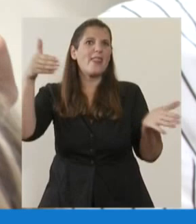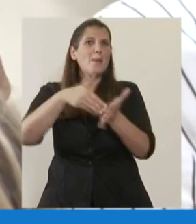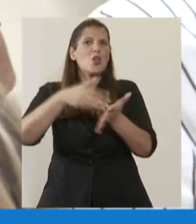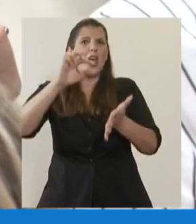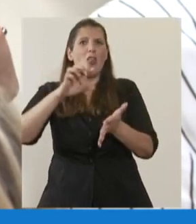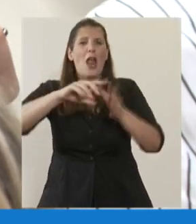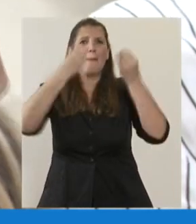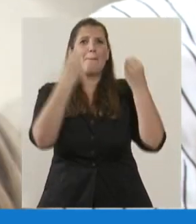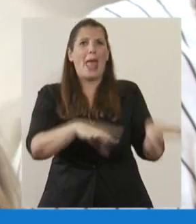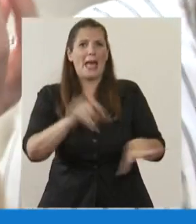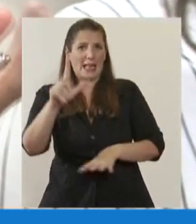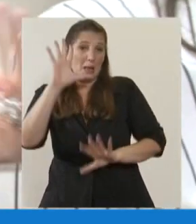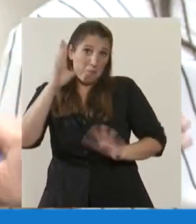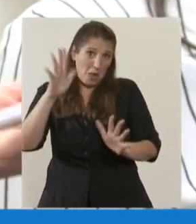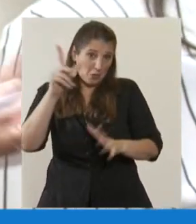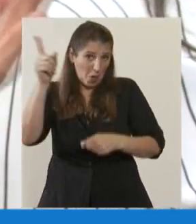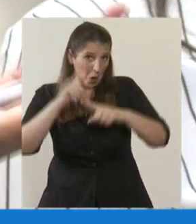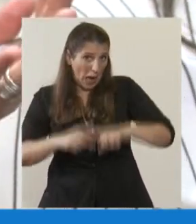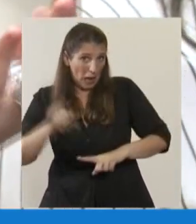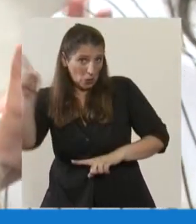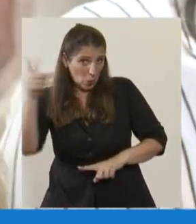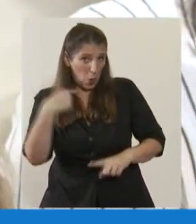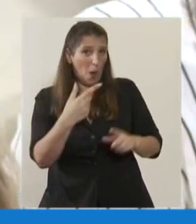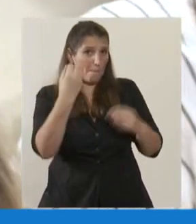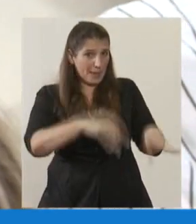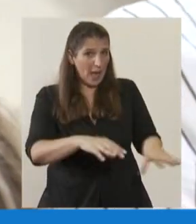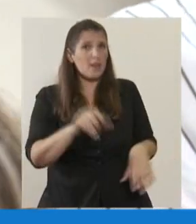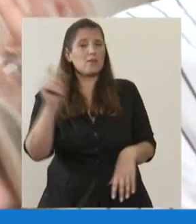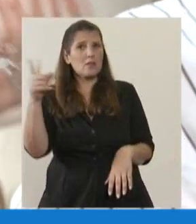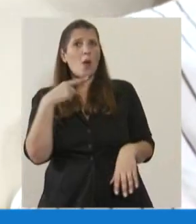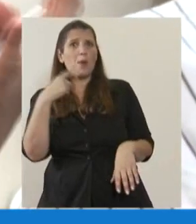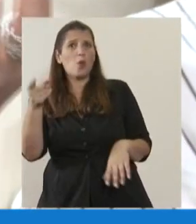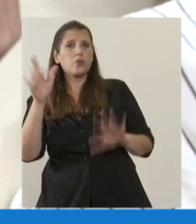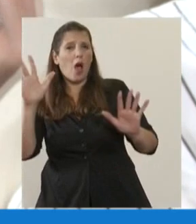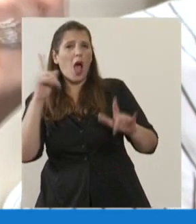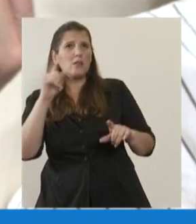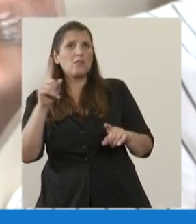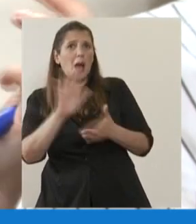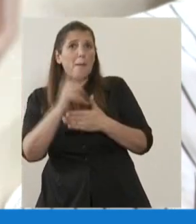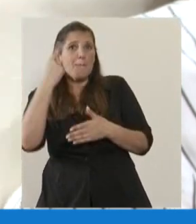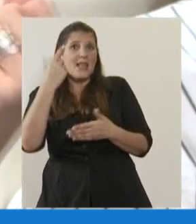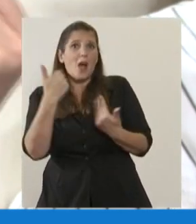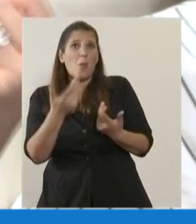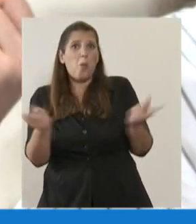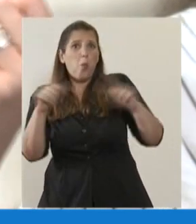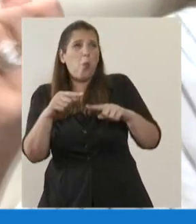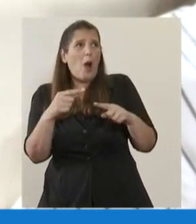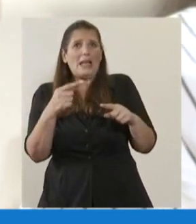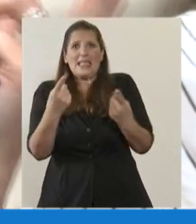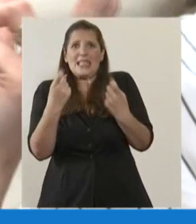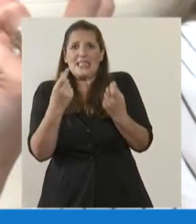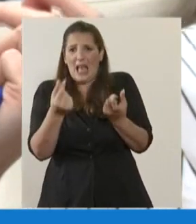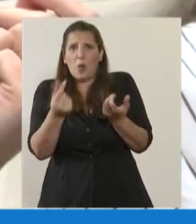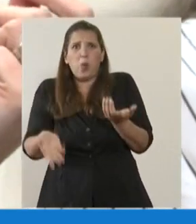según usted dijo en una entrevista. Quería preguntarle puntualmente, en este marco, ¿qué volumen de asistencia financiera cree que va a necesitar la empresa este